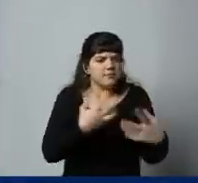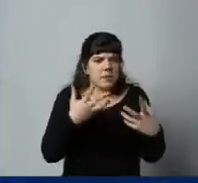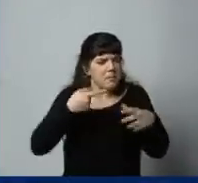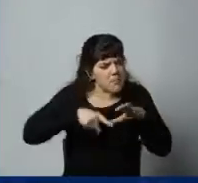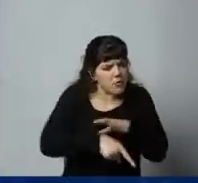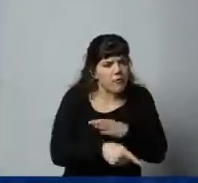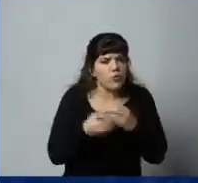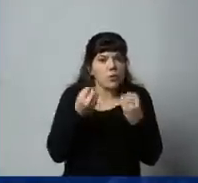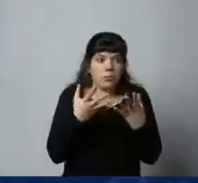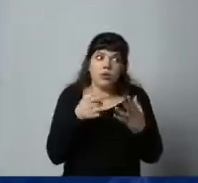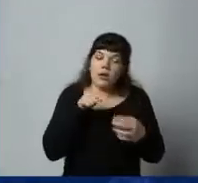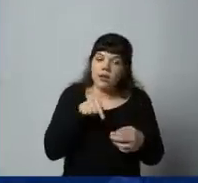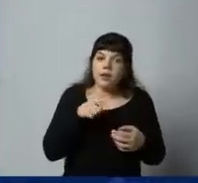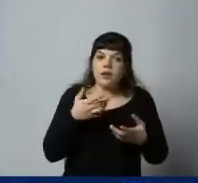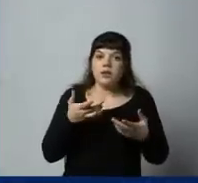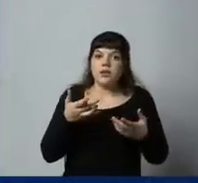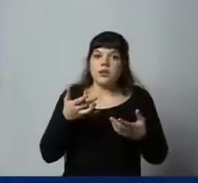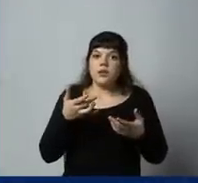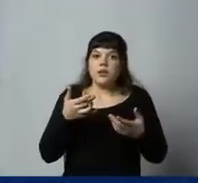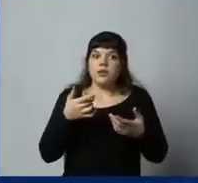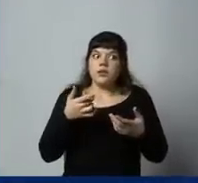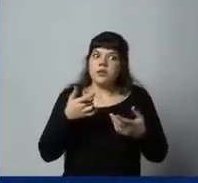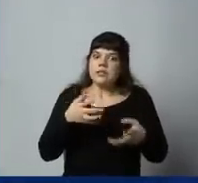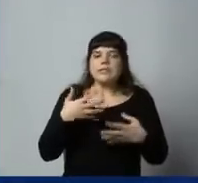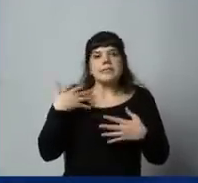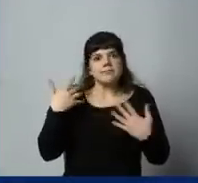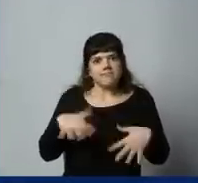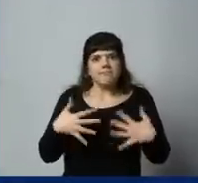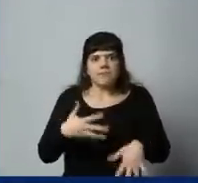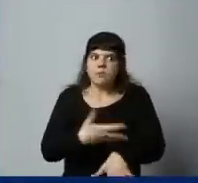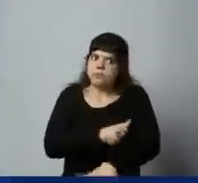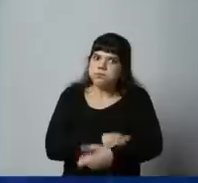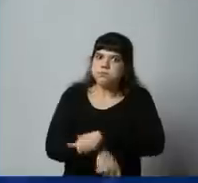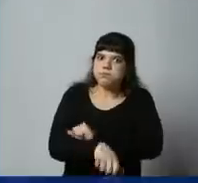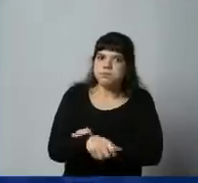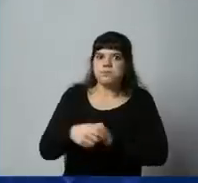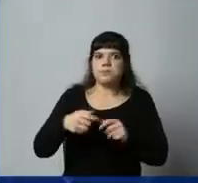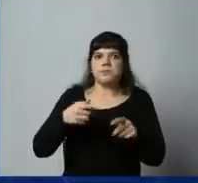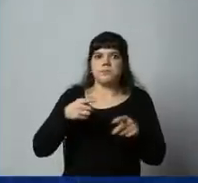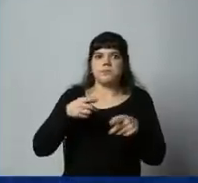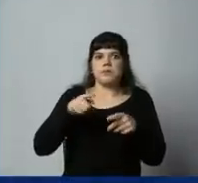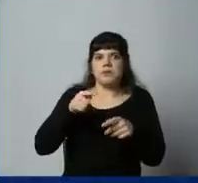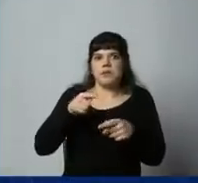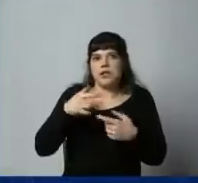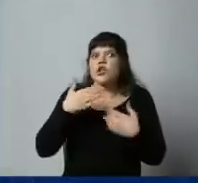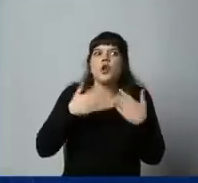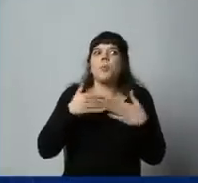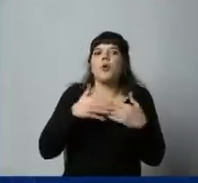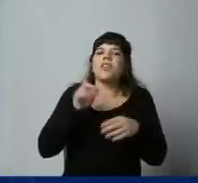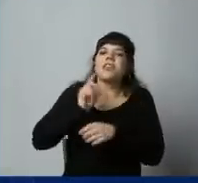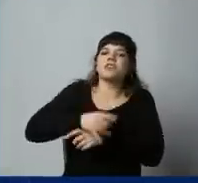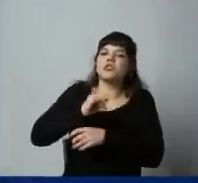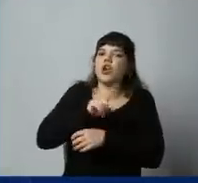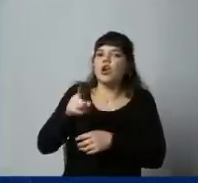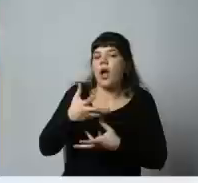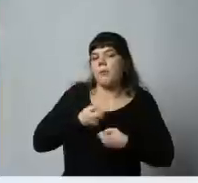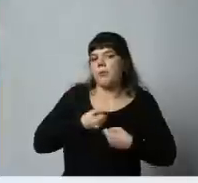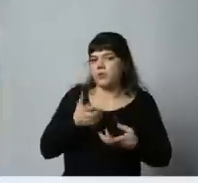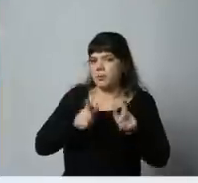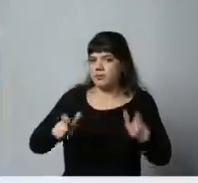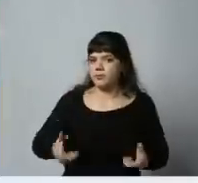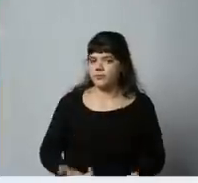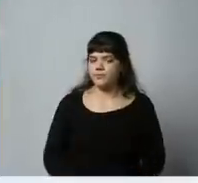adecuada porque es una batalla eh digamos que sea cual sea la definición que se toma va a ser clave en la vida del país hay una